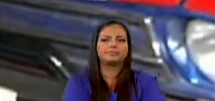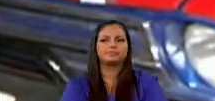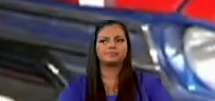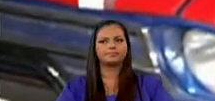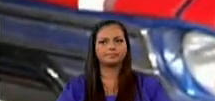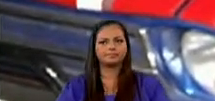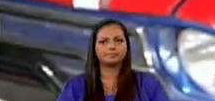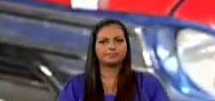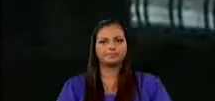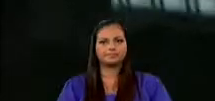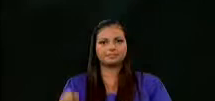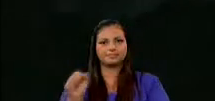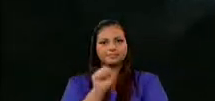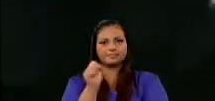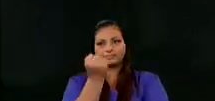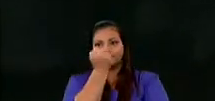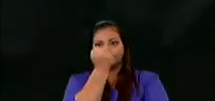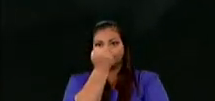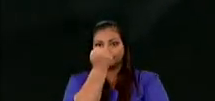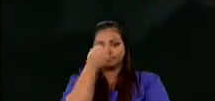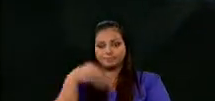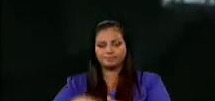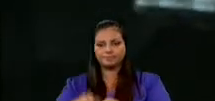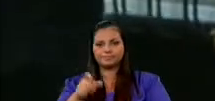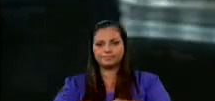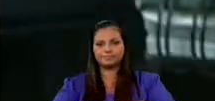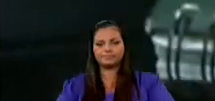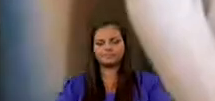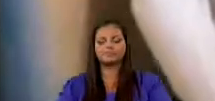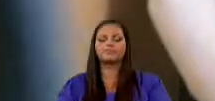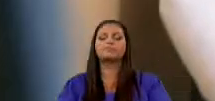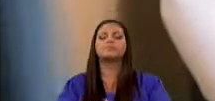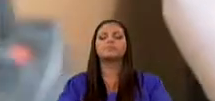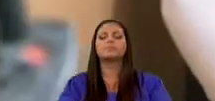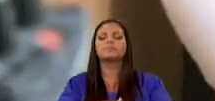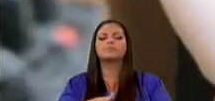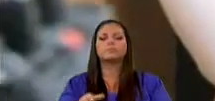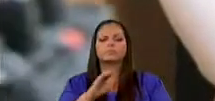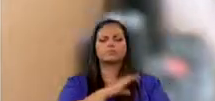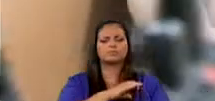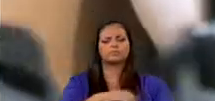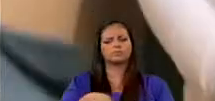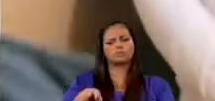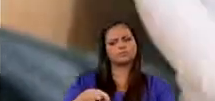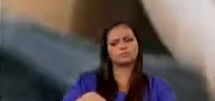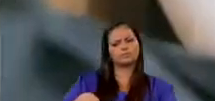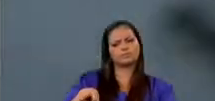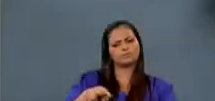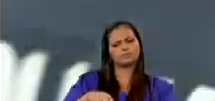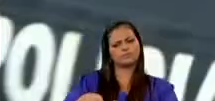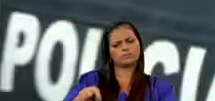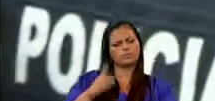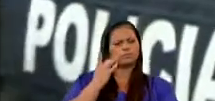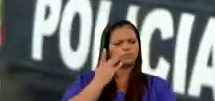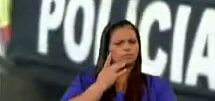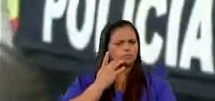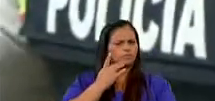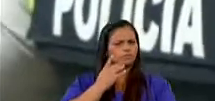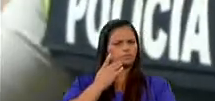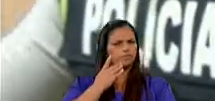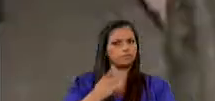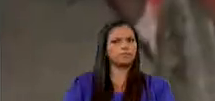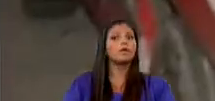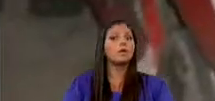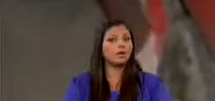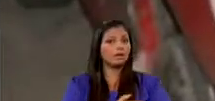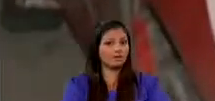Circulaban en actitud sospechosa y ocultaban esta pistola en el vehículo. Además, ya estaban siendo buscados por la Policía